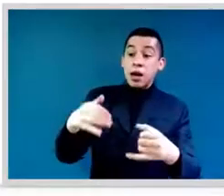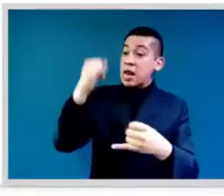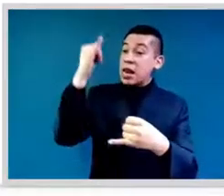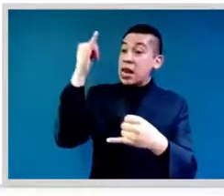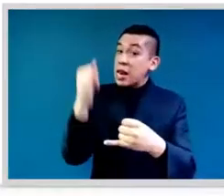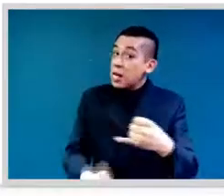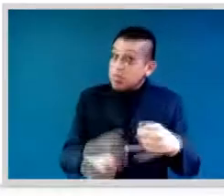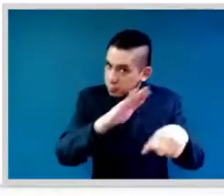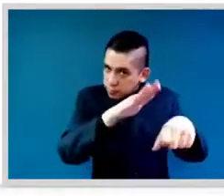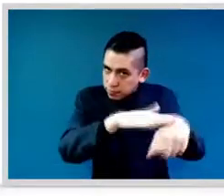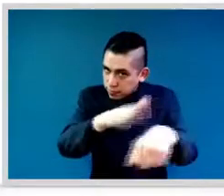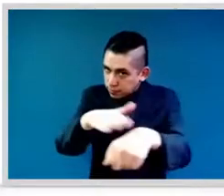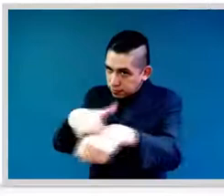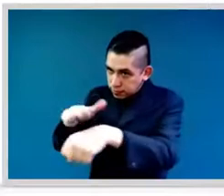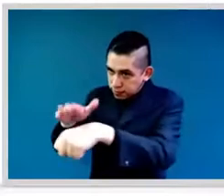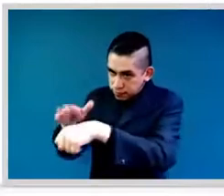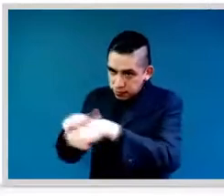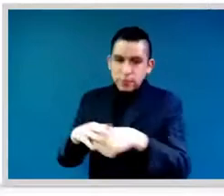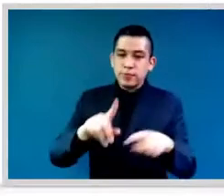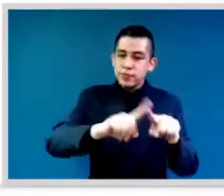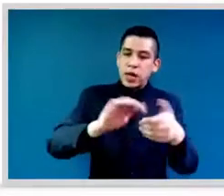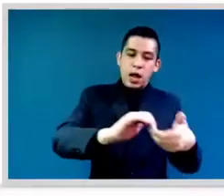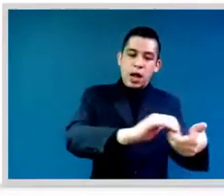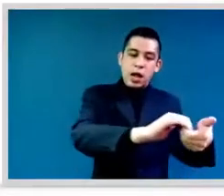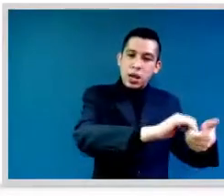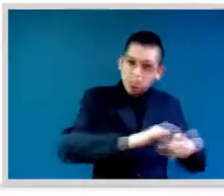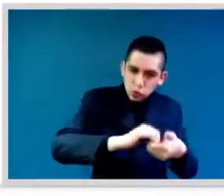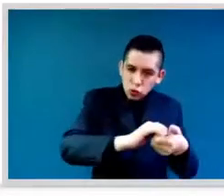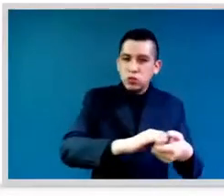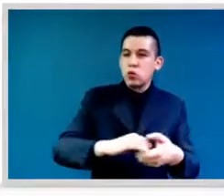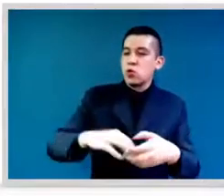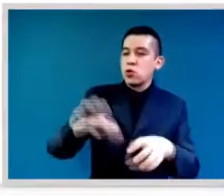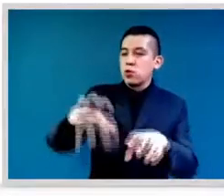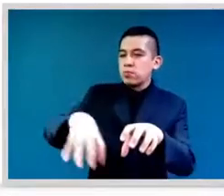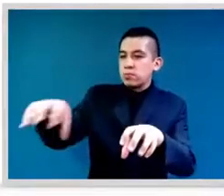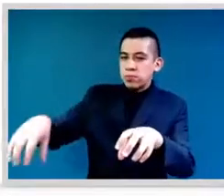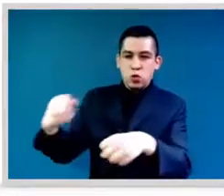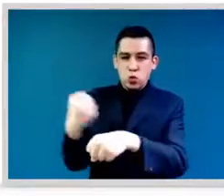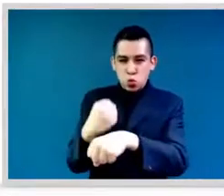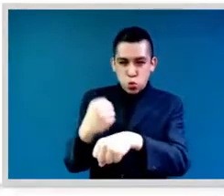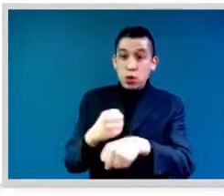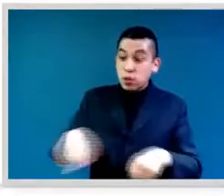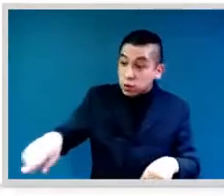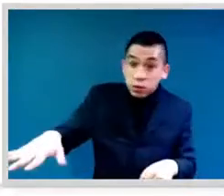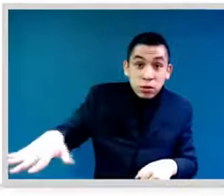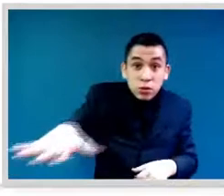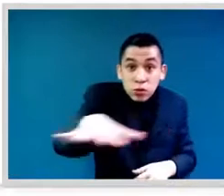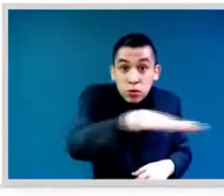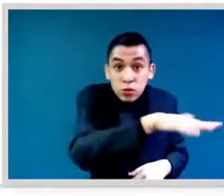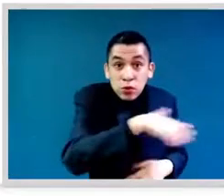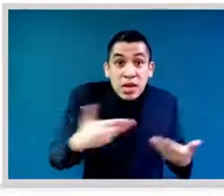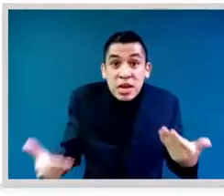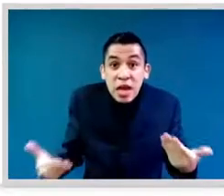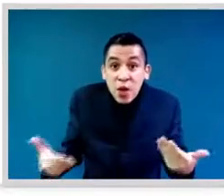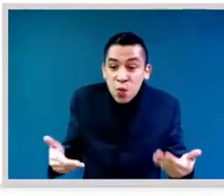organizaciones e instituciones participantes a aprovechar este foro para construir un